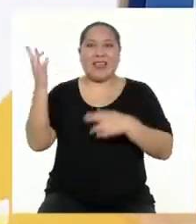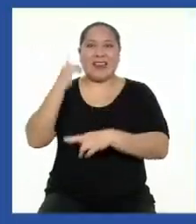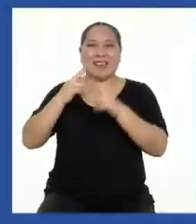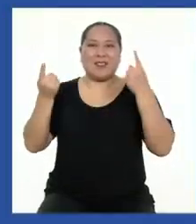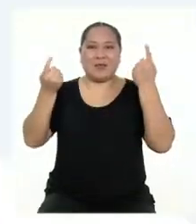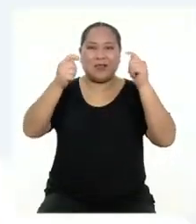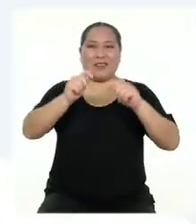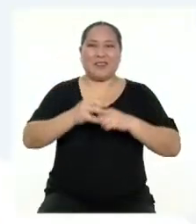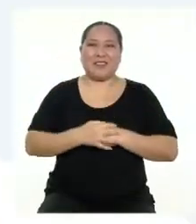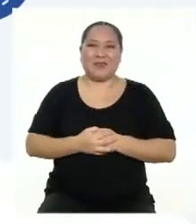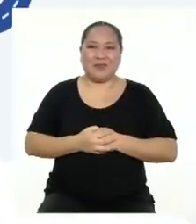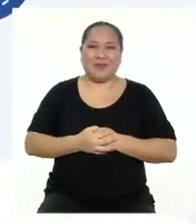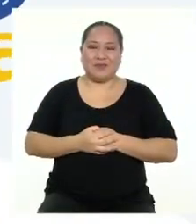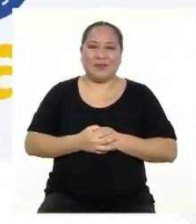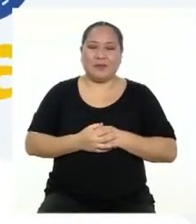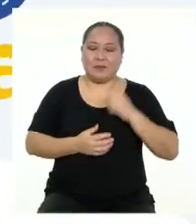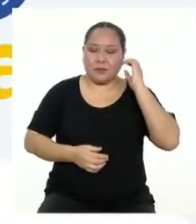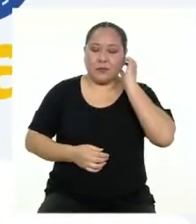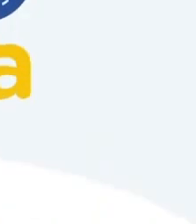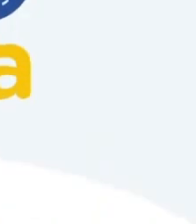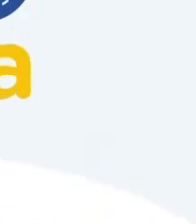corte.